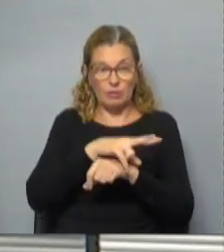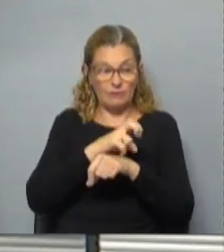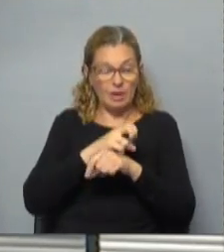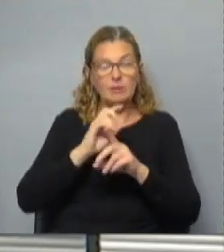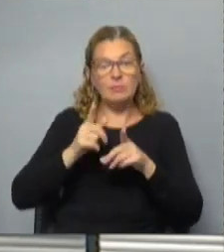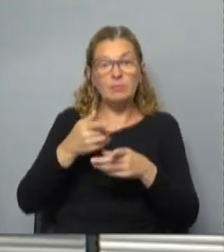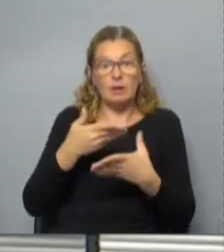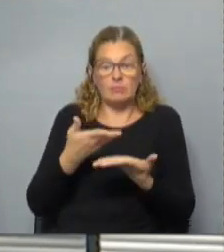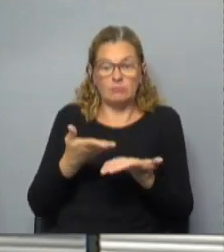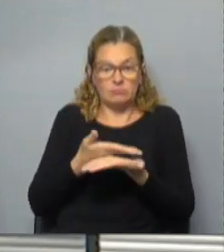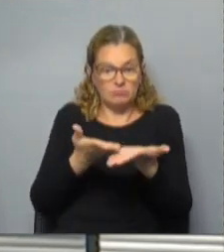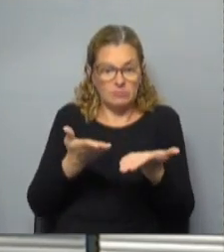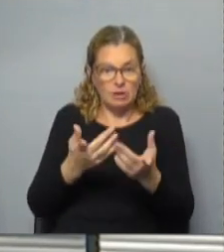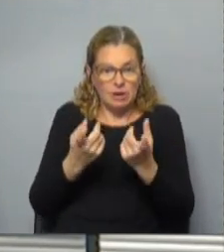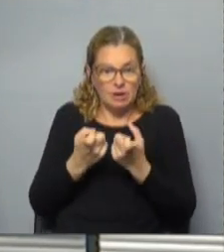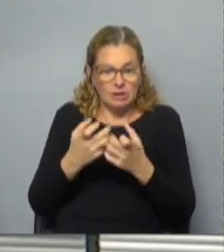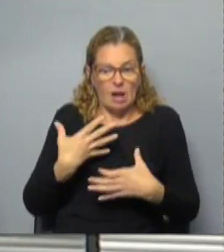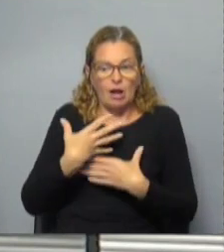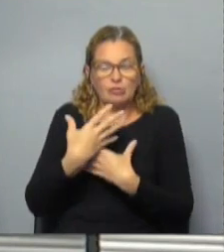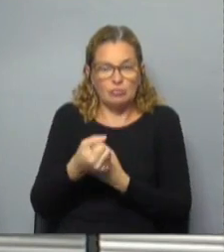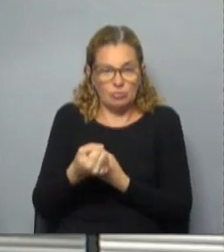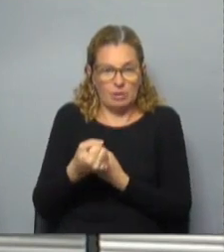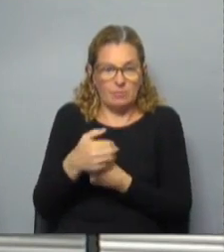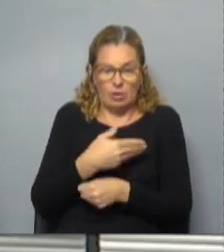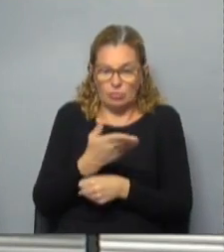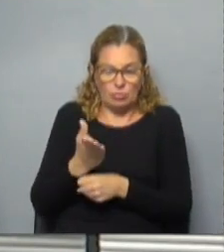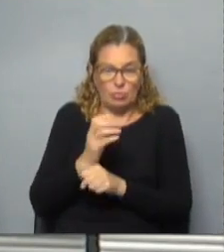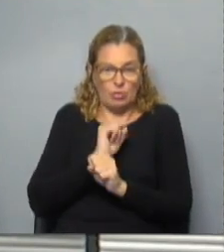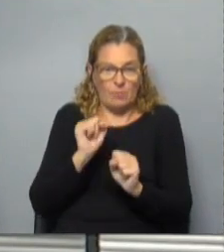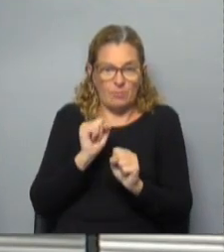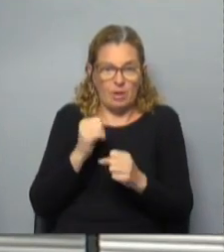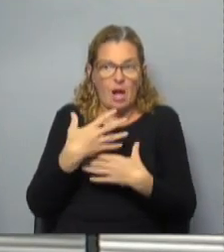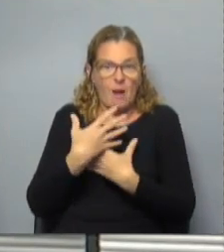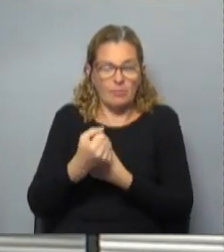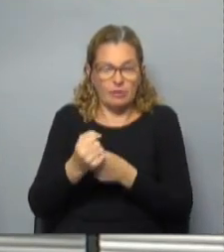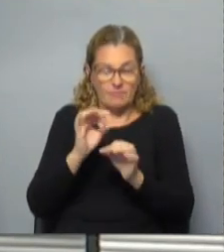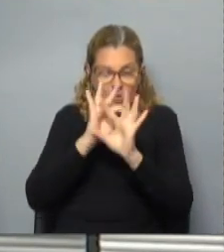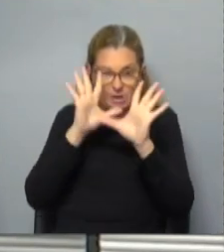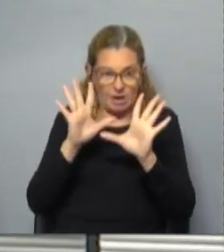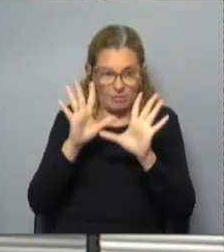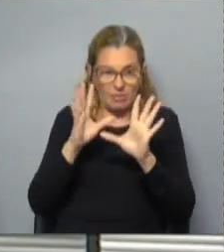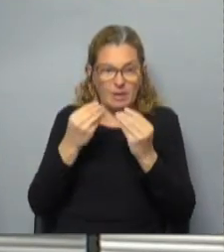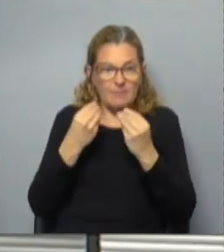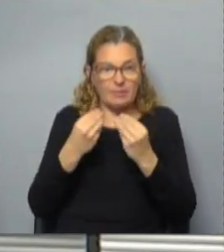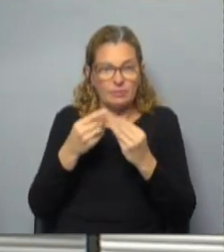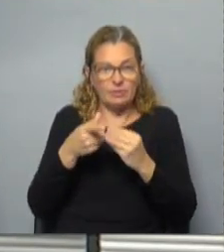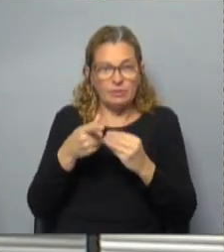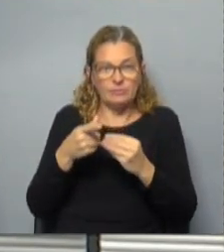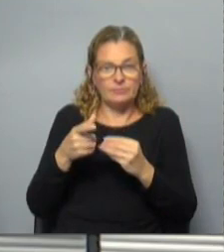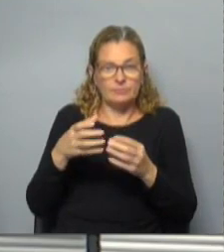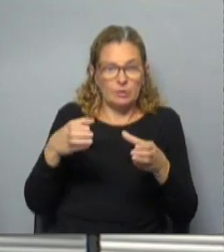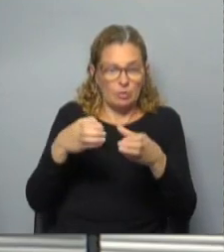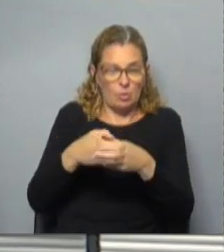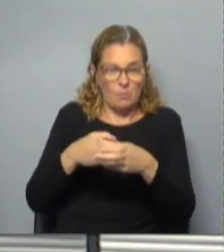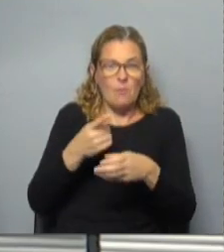para ponerse a disposición de la investigación para todo lo que pueda aportar para esclarecer los hechos tanto él como la estructura